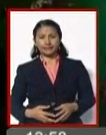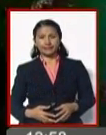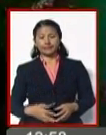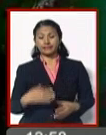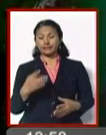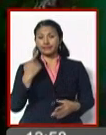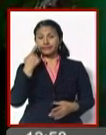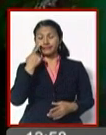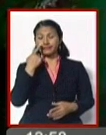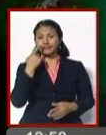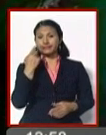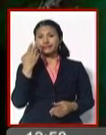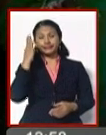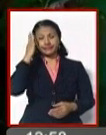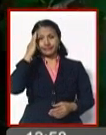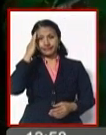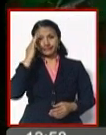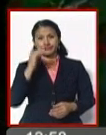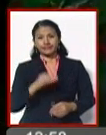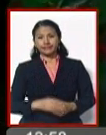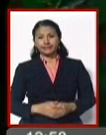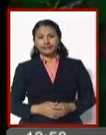¿La reconoce?